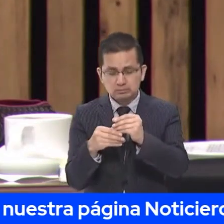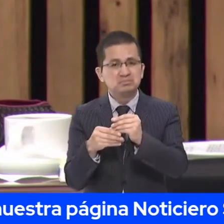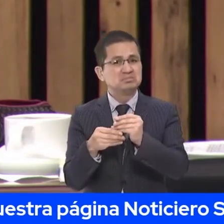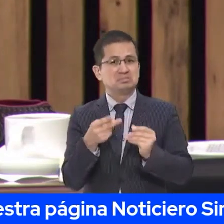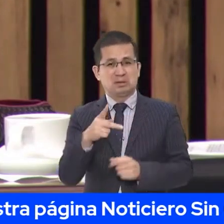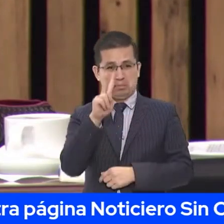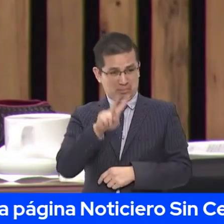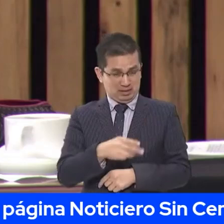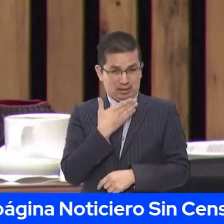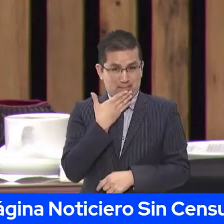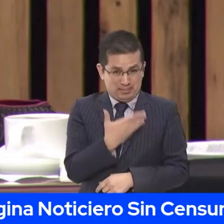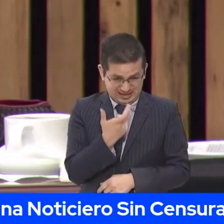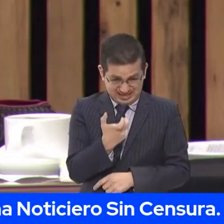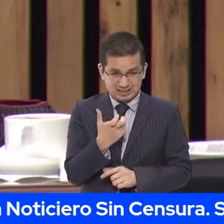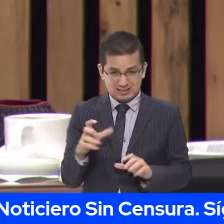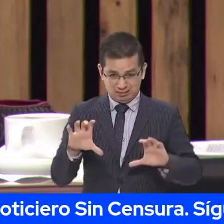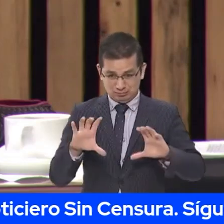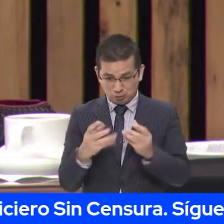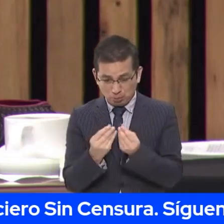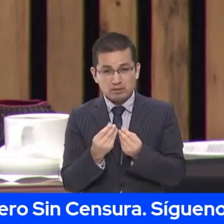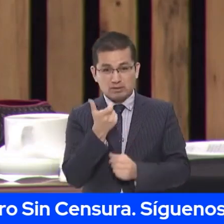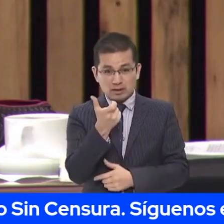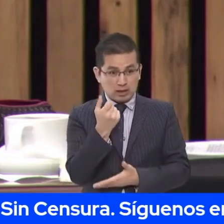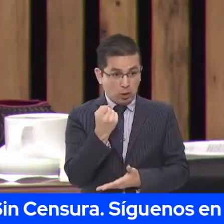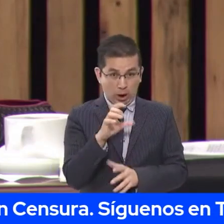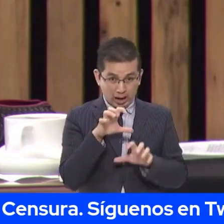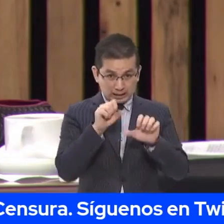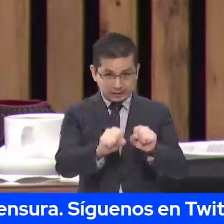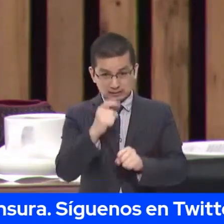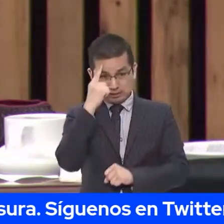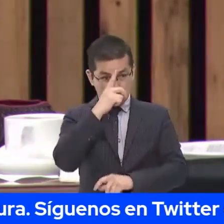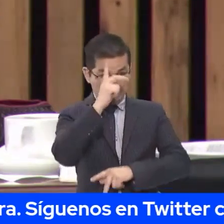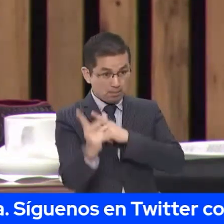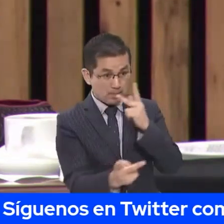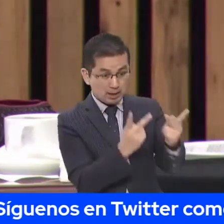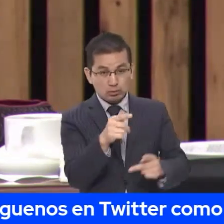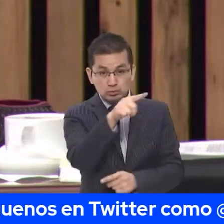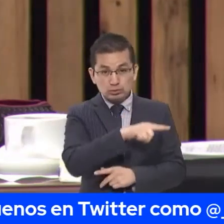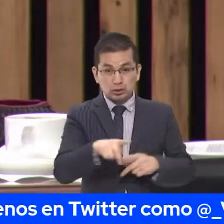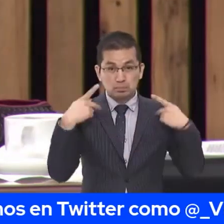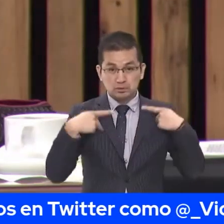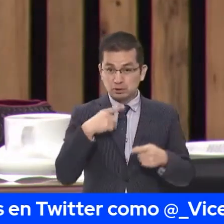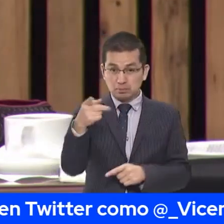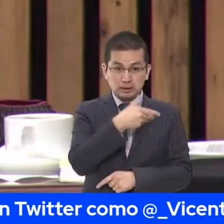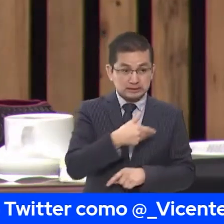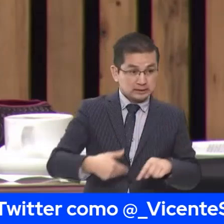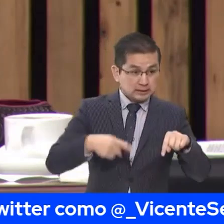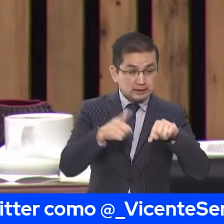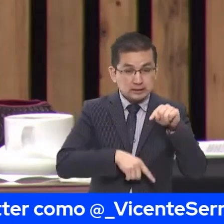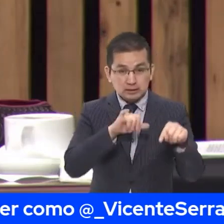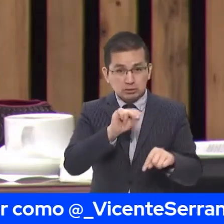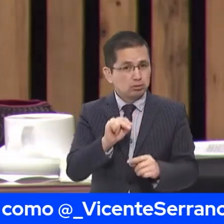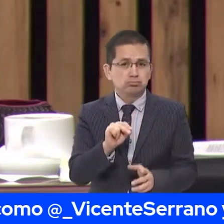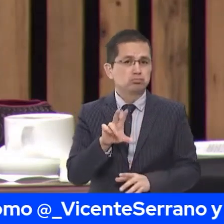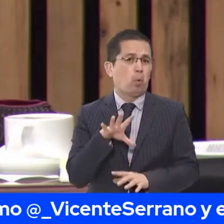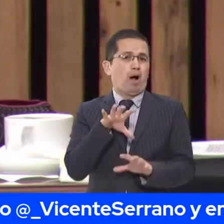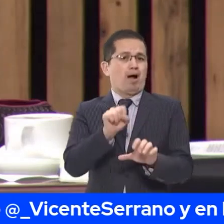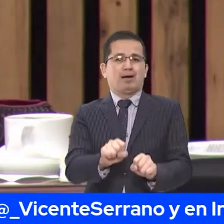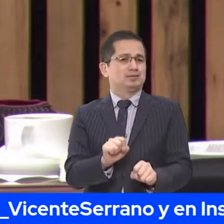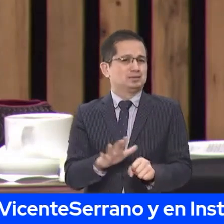inclusive la tan discutida posibilidad del fuero a los mismos diputados, a los